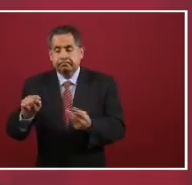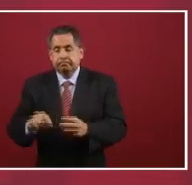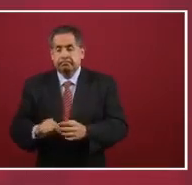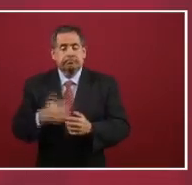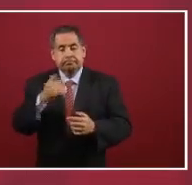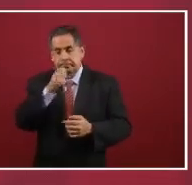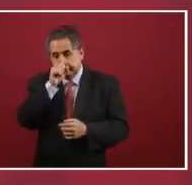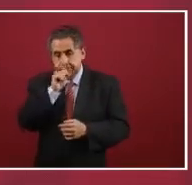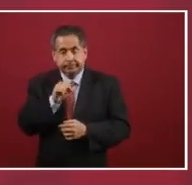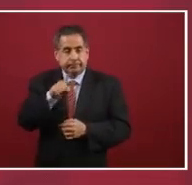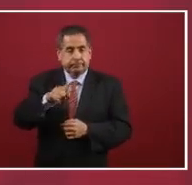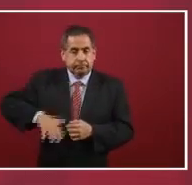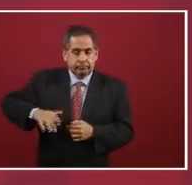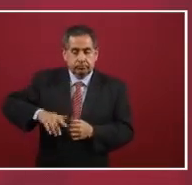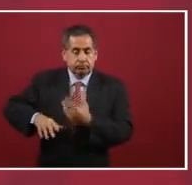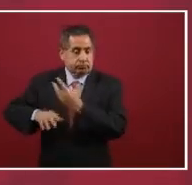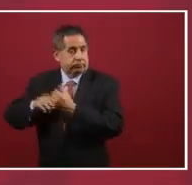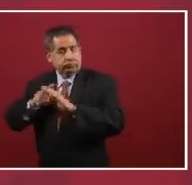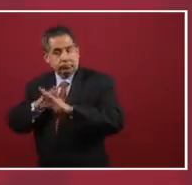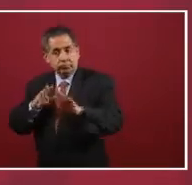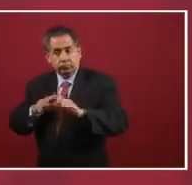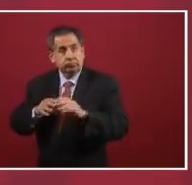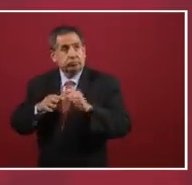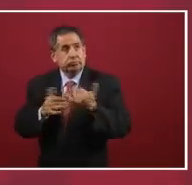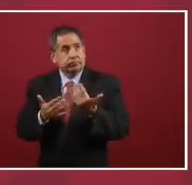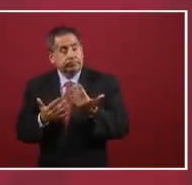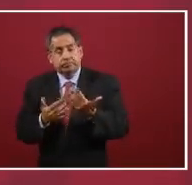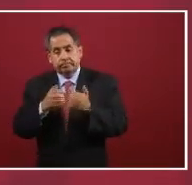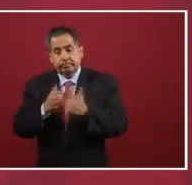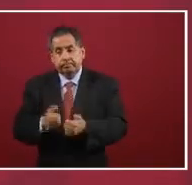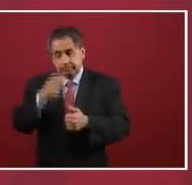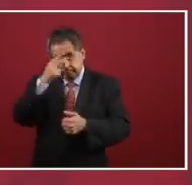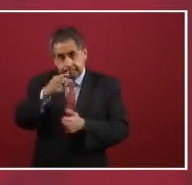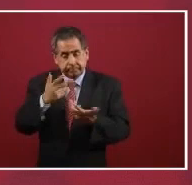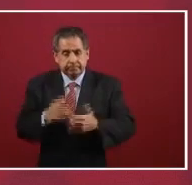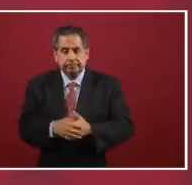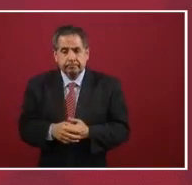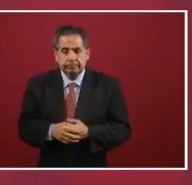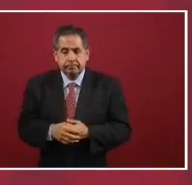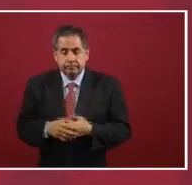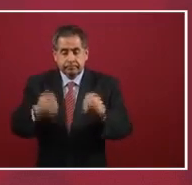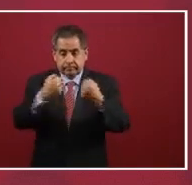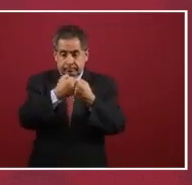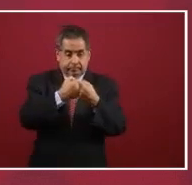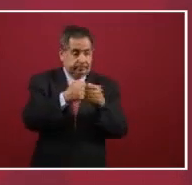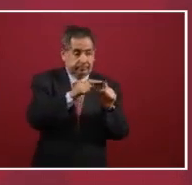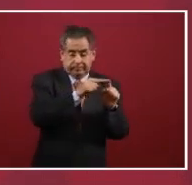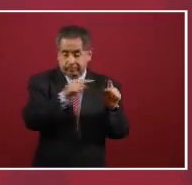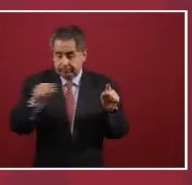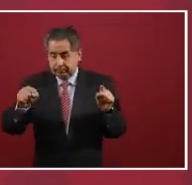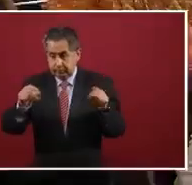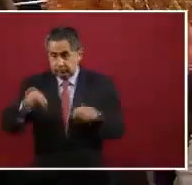Y respecto a los migrantes que están esperando en México, a ver, hay una red en la frontera norte.